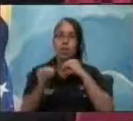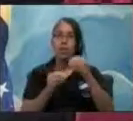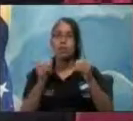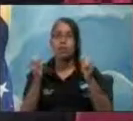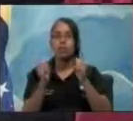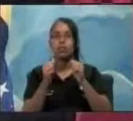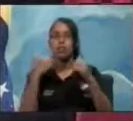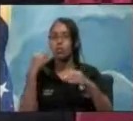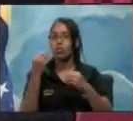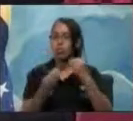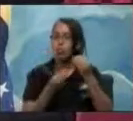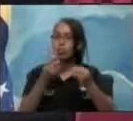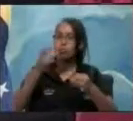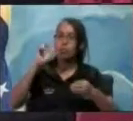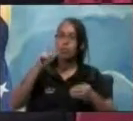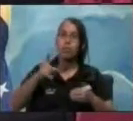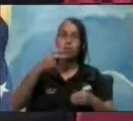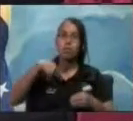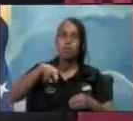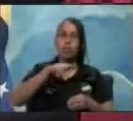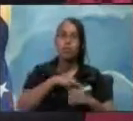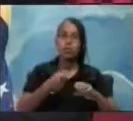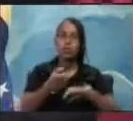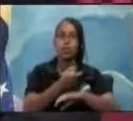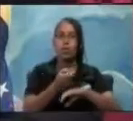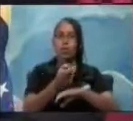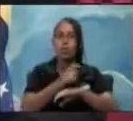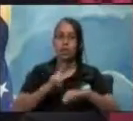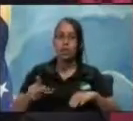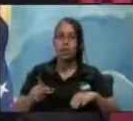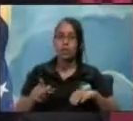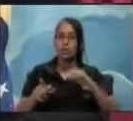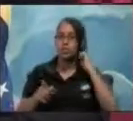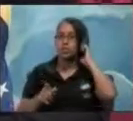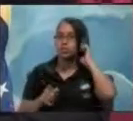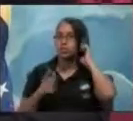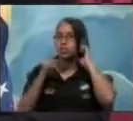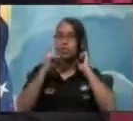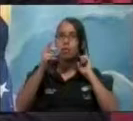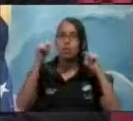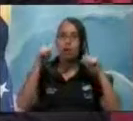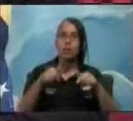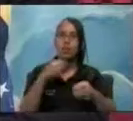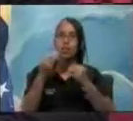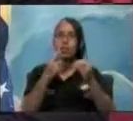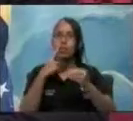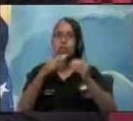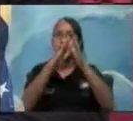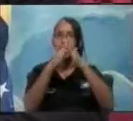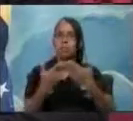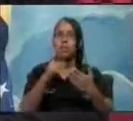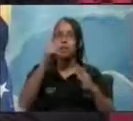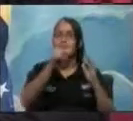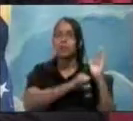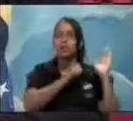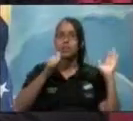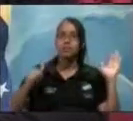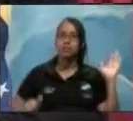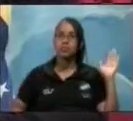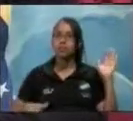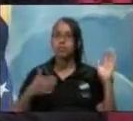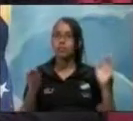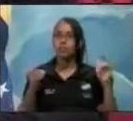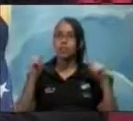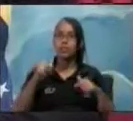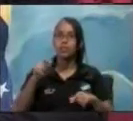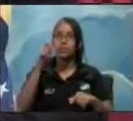como también vuestros gobernantes. Vemos aquí como dice la palabra del Señor, que este